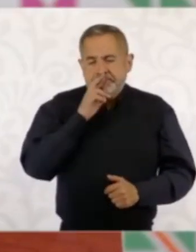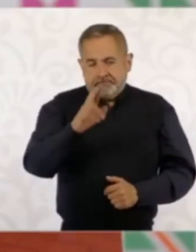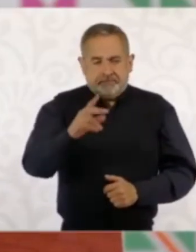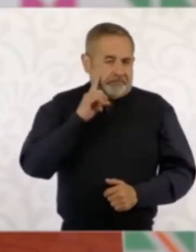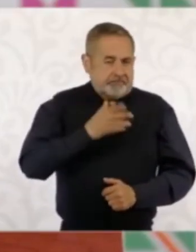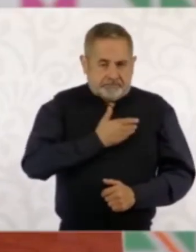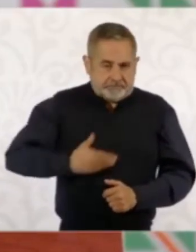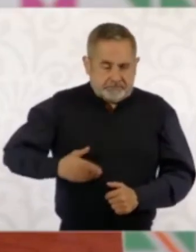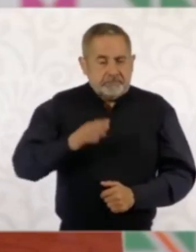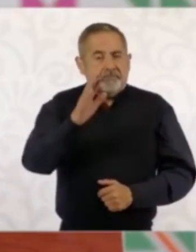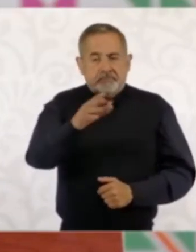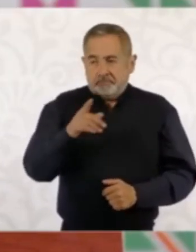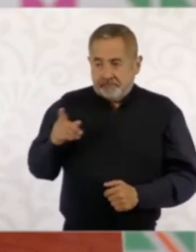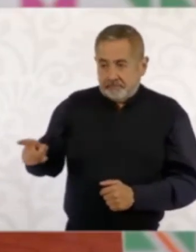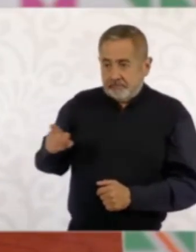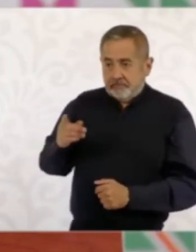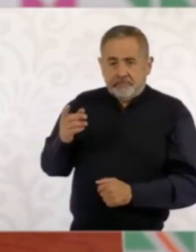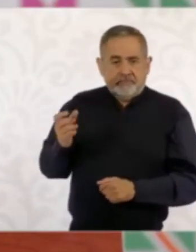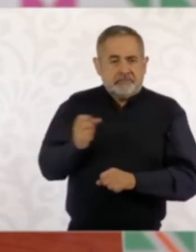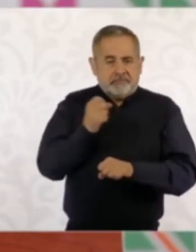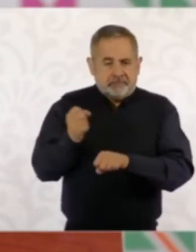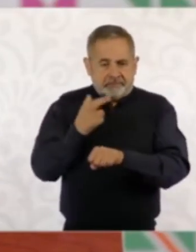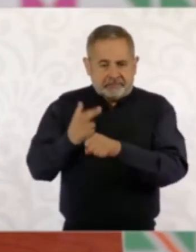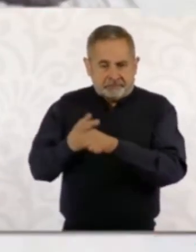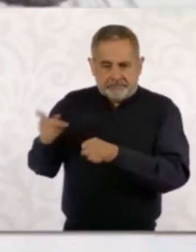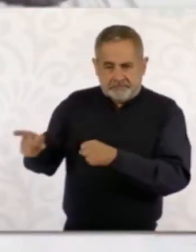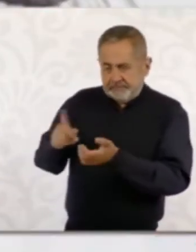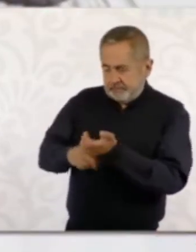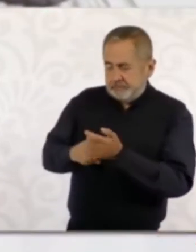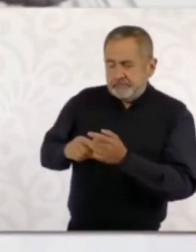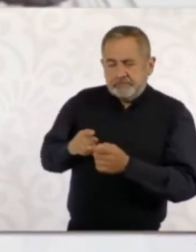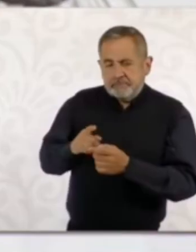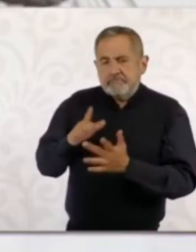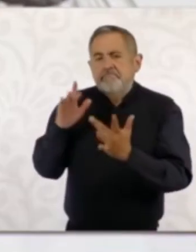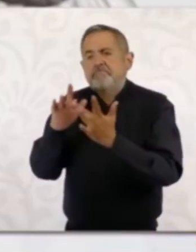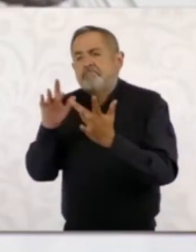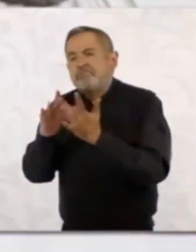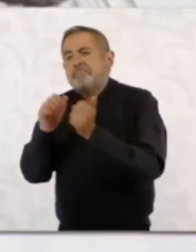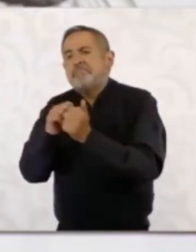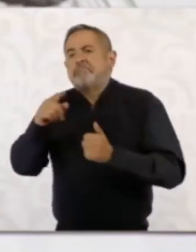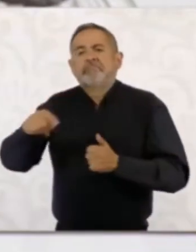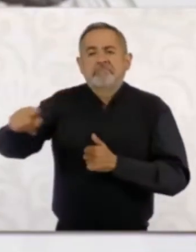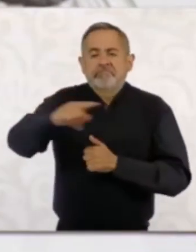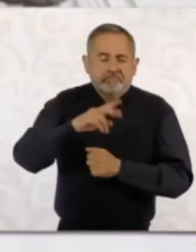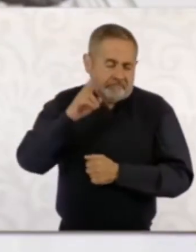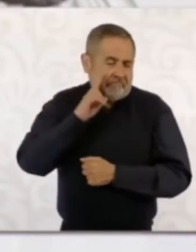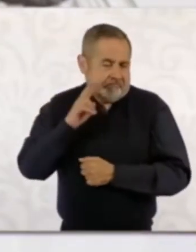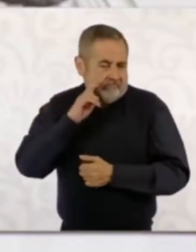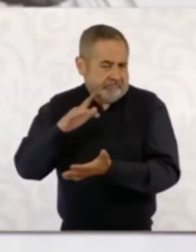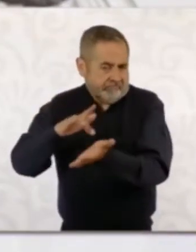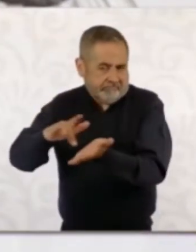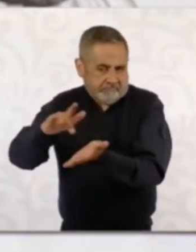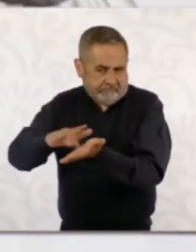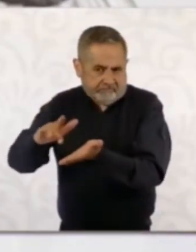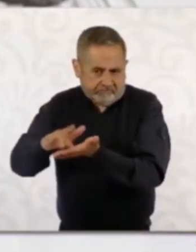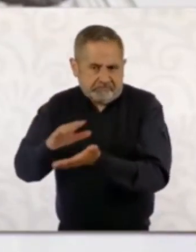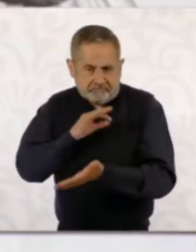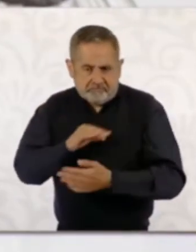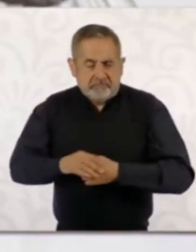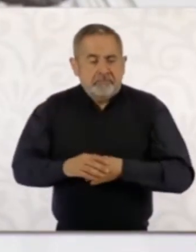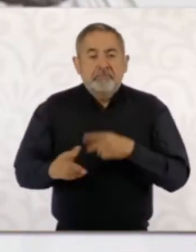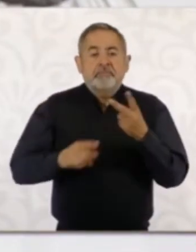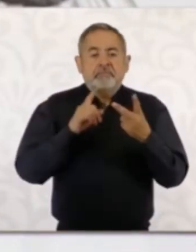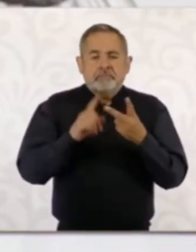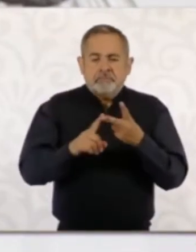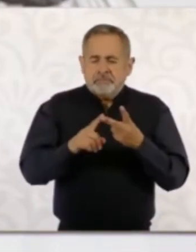que hable con las comunidades para ver cómo apoyamos. Y en el segundo caso tengo